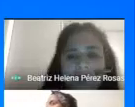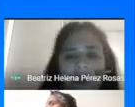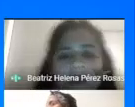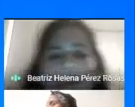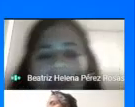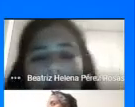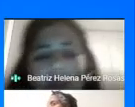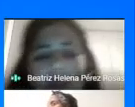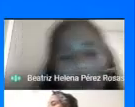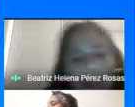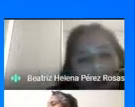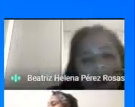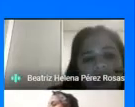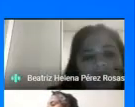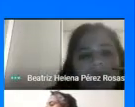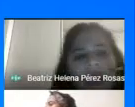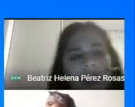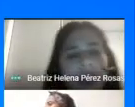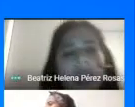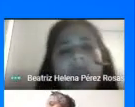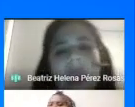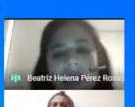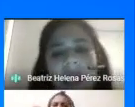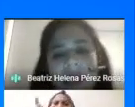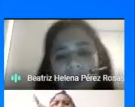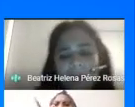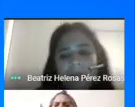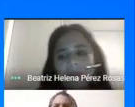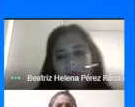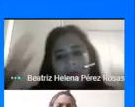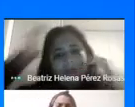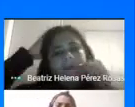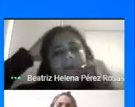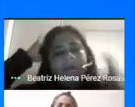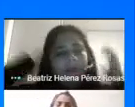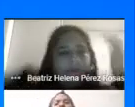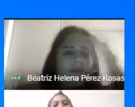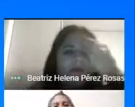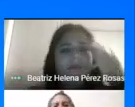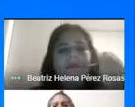Sí, es que se estaba un poco descargando. Siguiente.